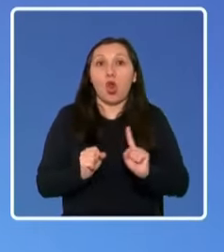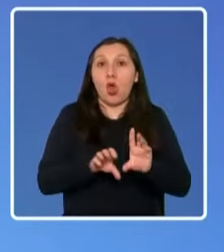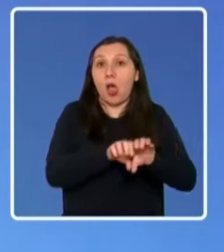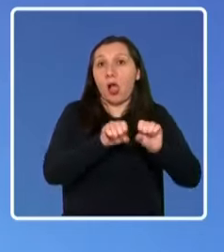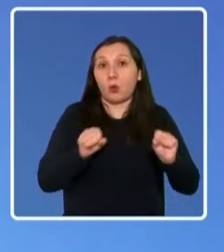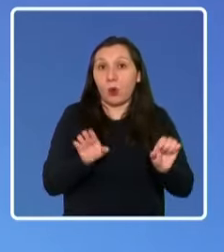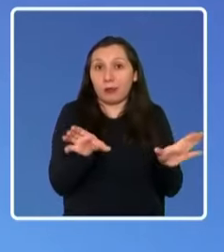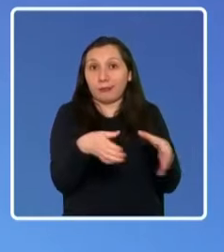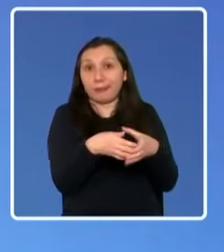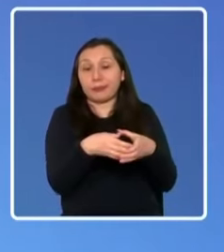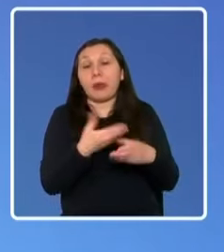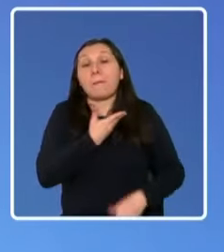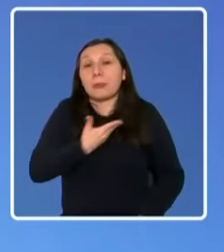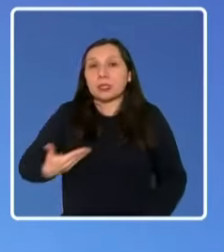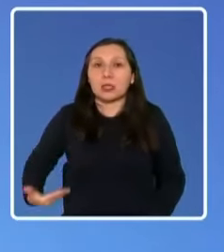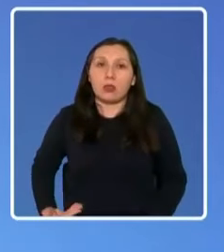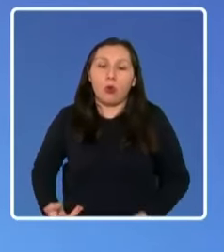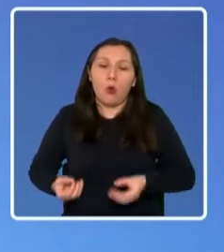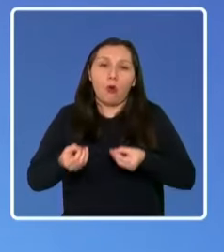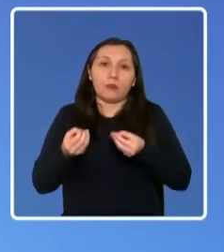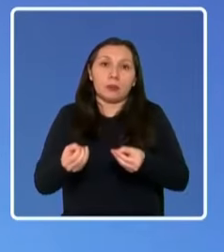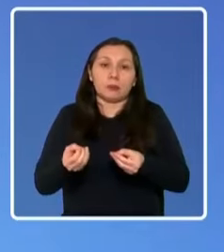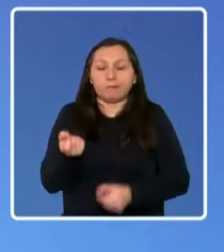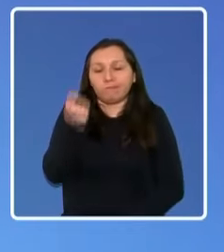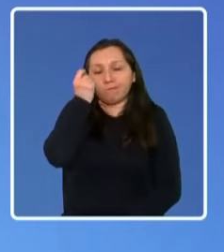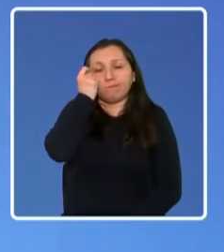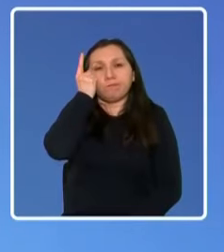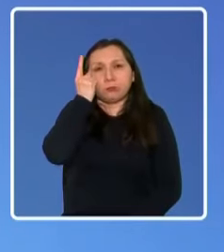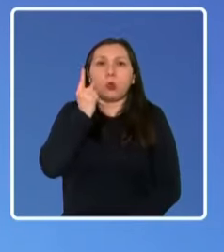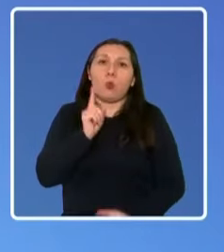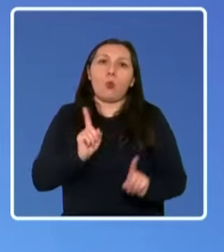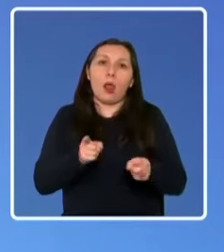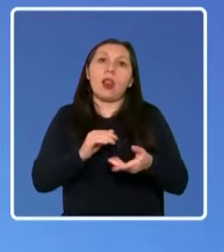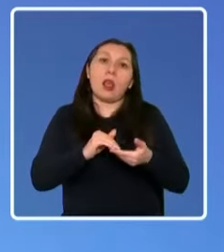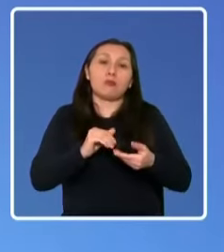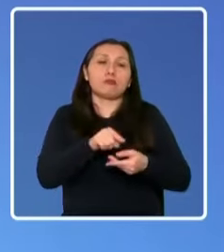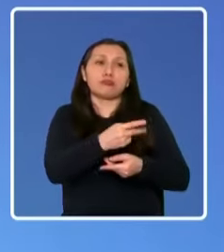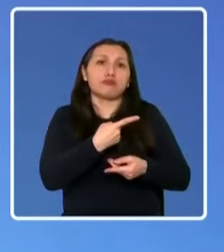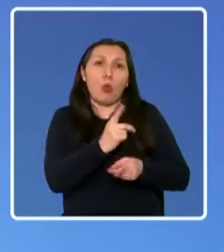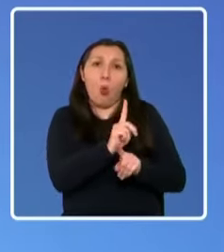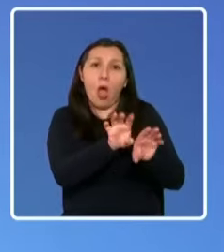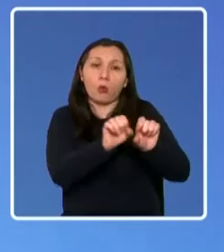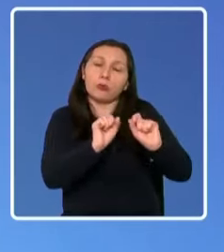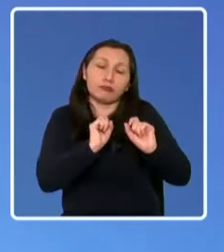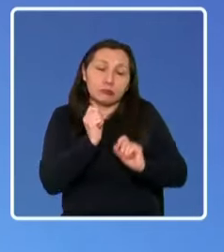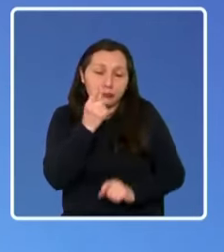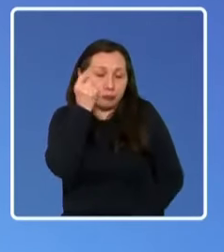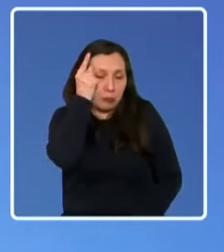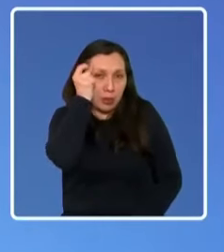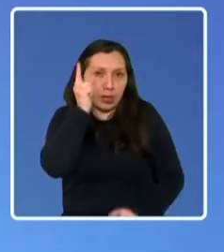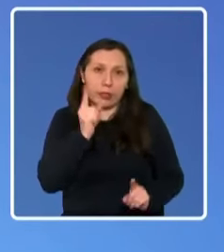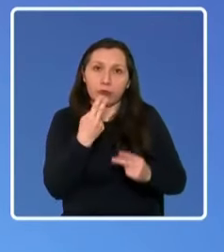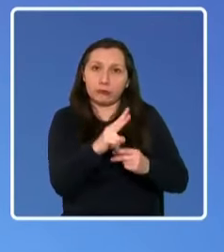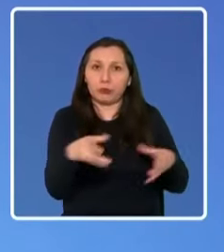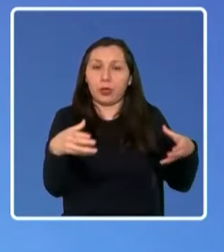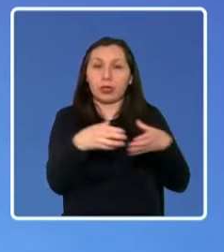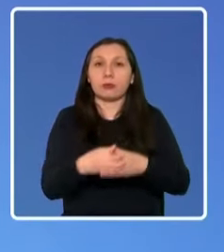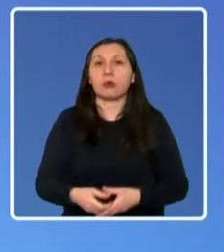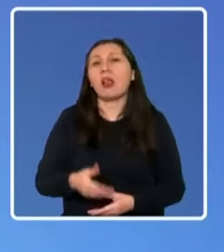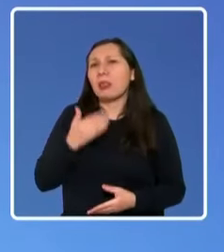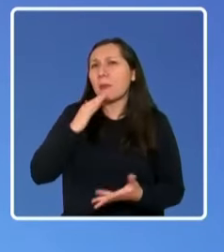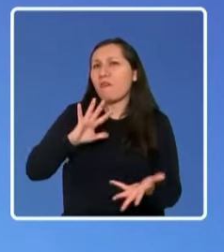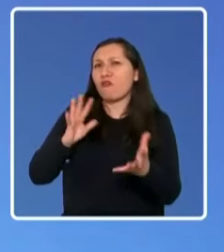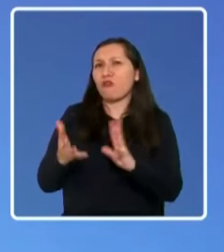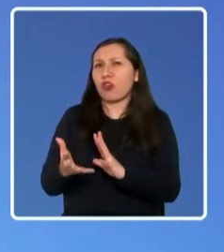desacuerdo y el presidente obviamente entiende y se excusa sobre el desacuerdo que hubo con su propio equipo. ¿Las formas